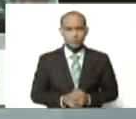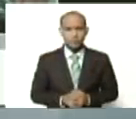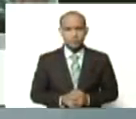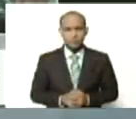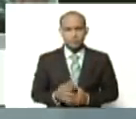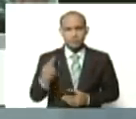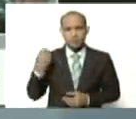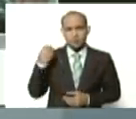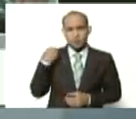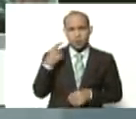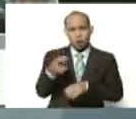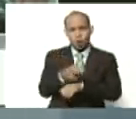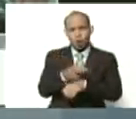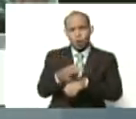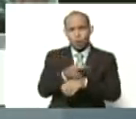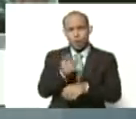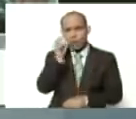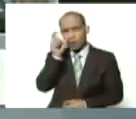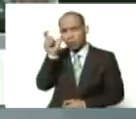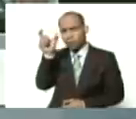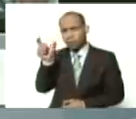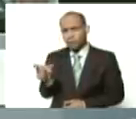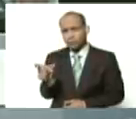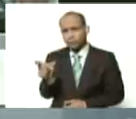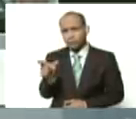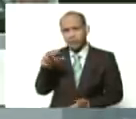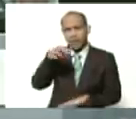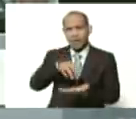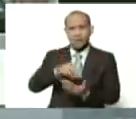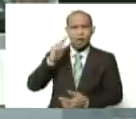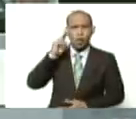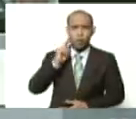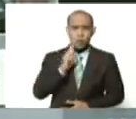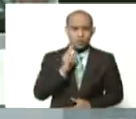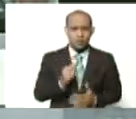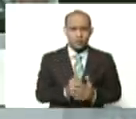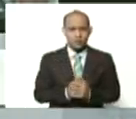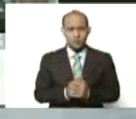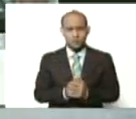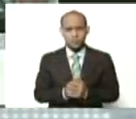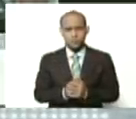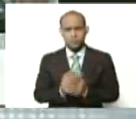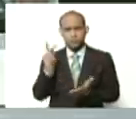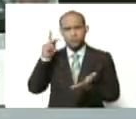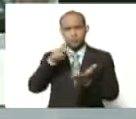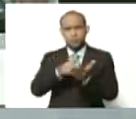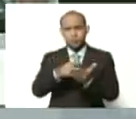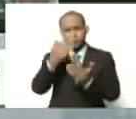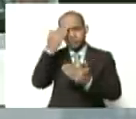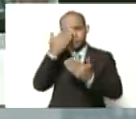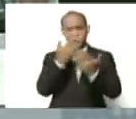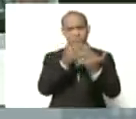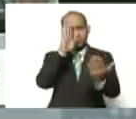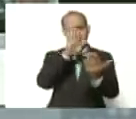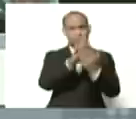Me dijo el gobernador Justo Noguera Pietri del Estado Bolívar que llegó a Santa Elena de Guairén hoy en la